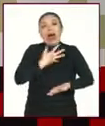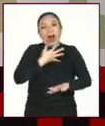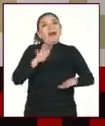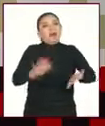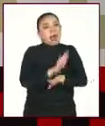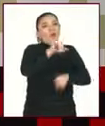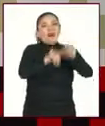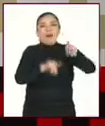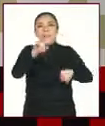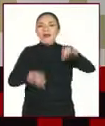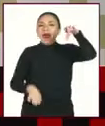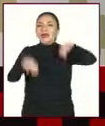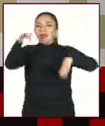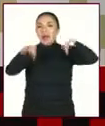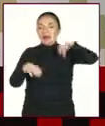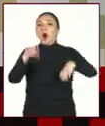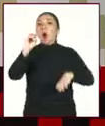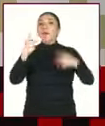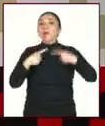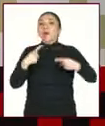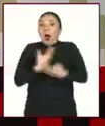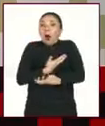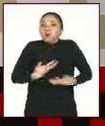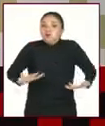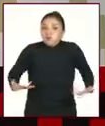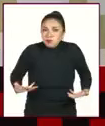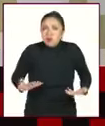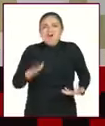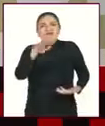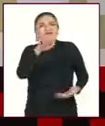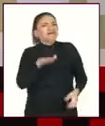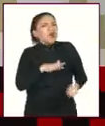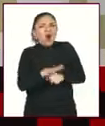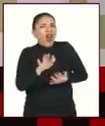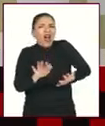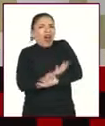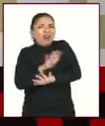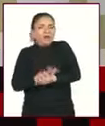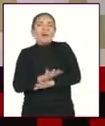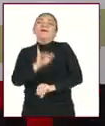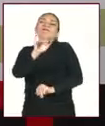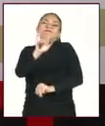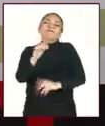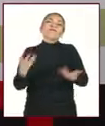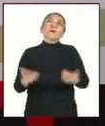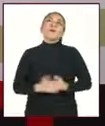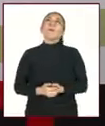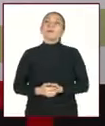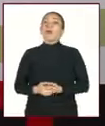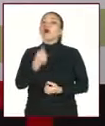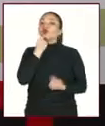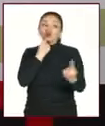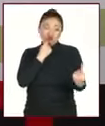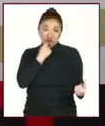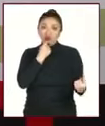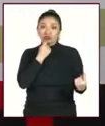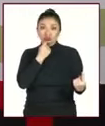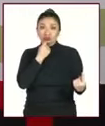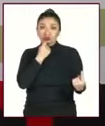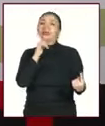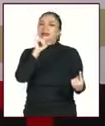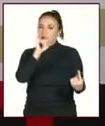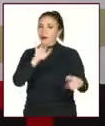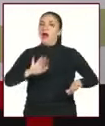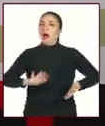así como cuando son obesos. ¿Cuáles son esas modificaciones? Sí, digo, en niños sí cambian,